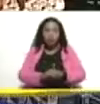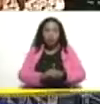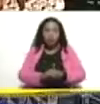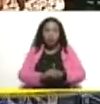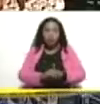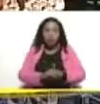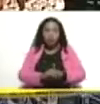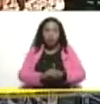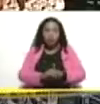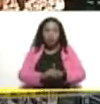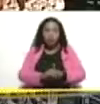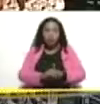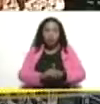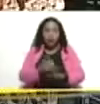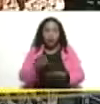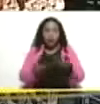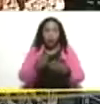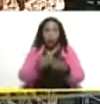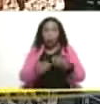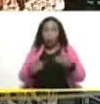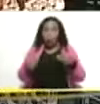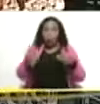en una escala superior,